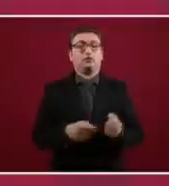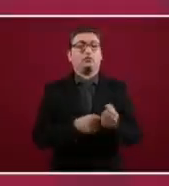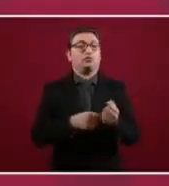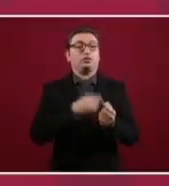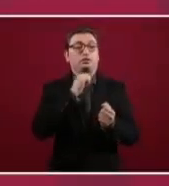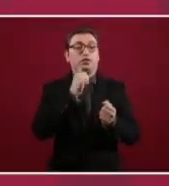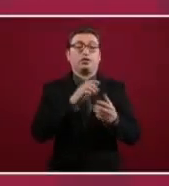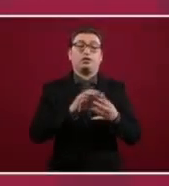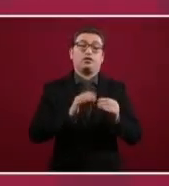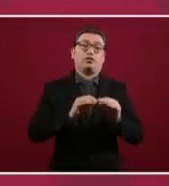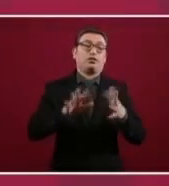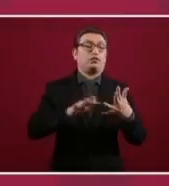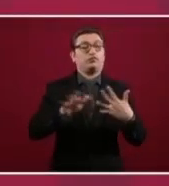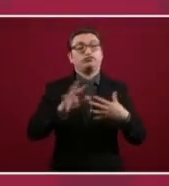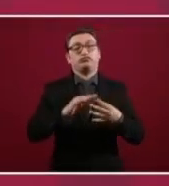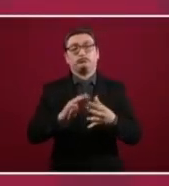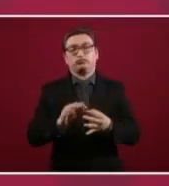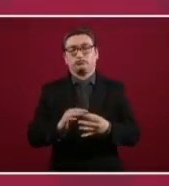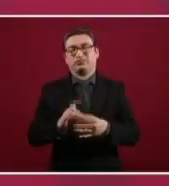cosas